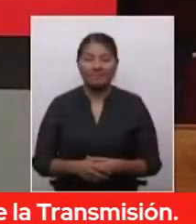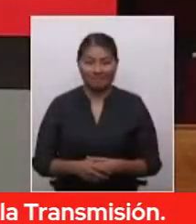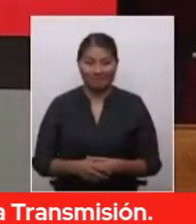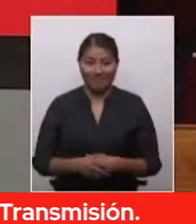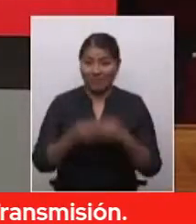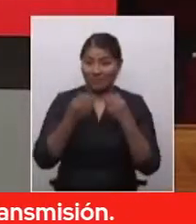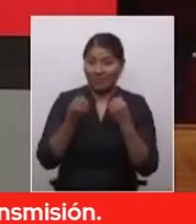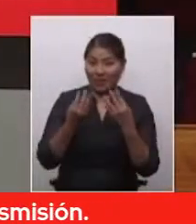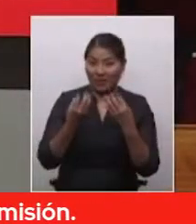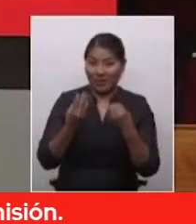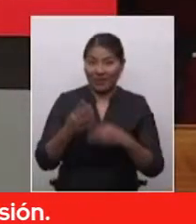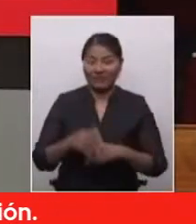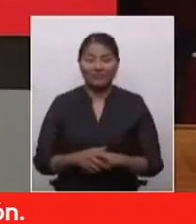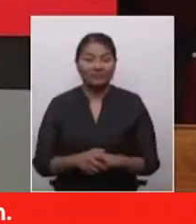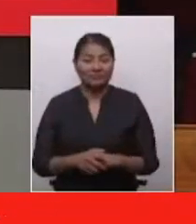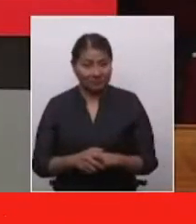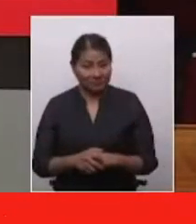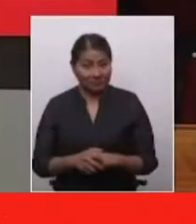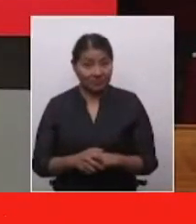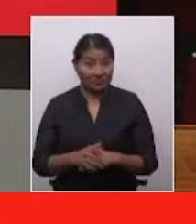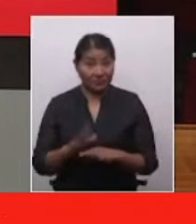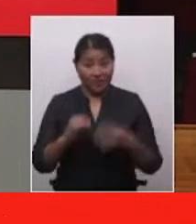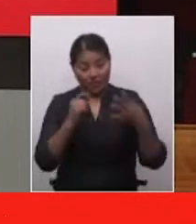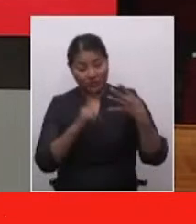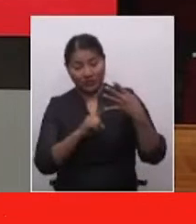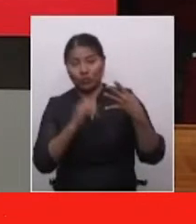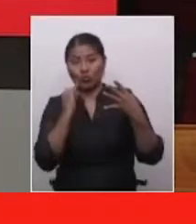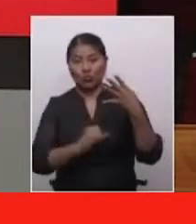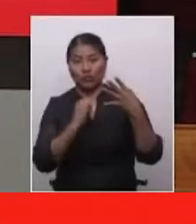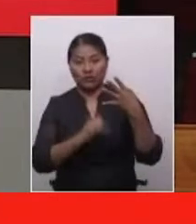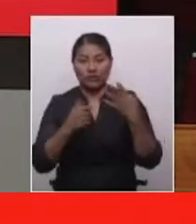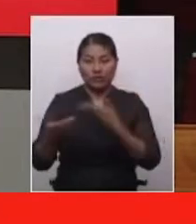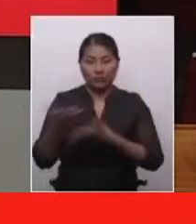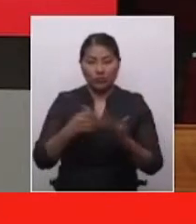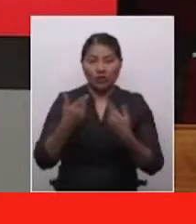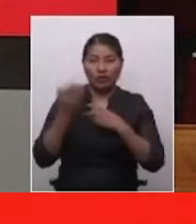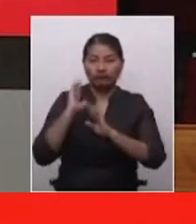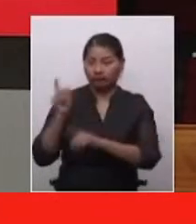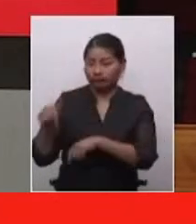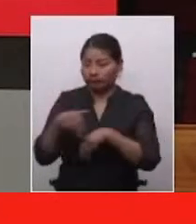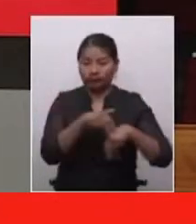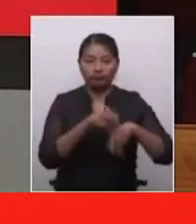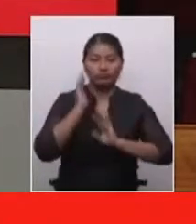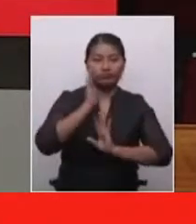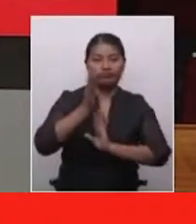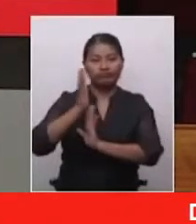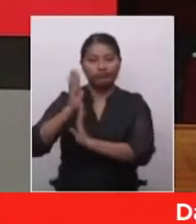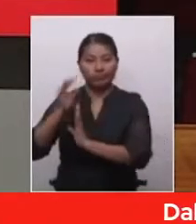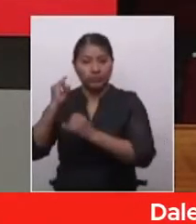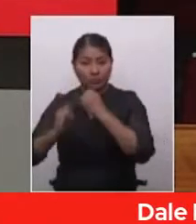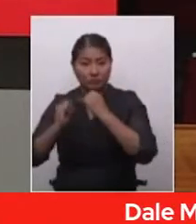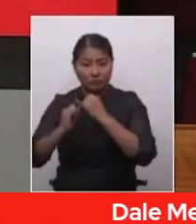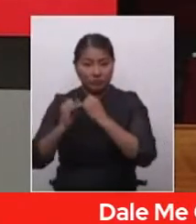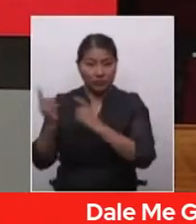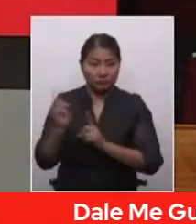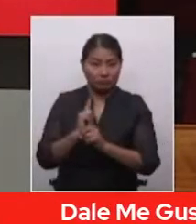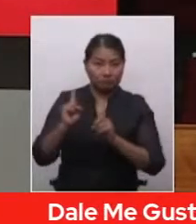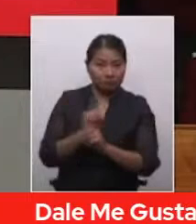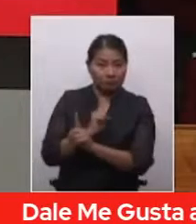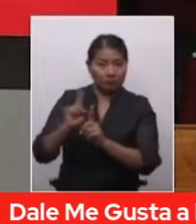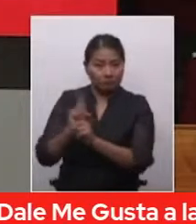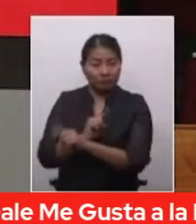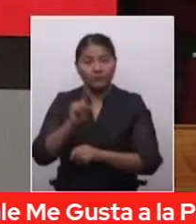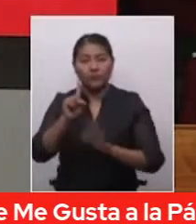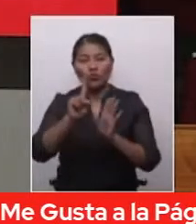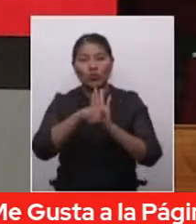Muy bien, para este último bloque lo que tenemos es el mensaje final de los candidatos, donde cada uno de ellos va a tener un